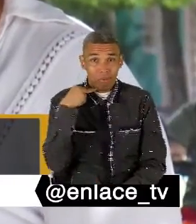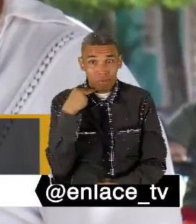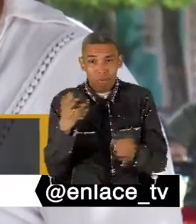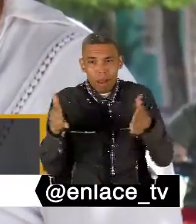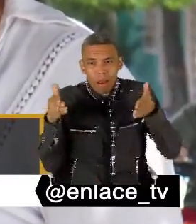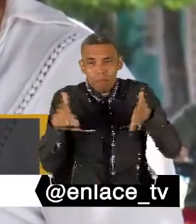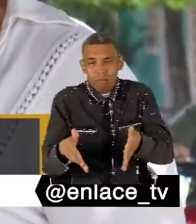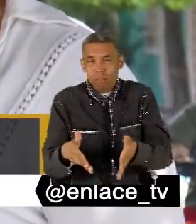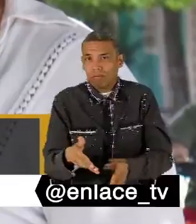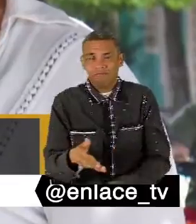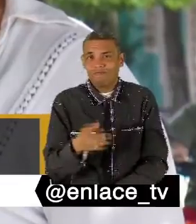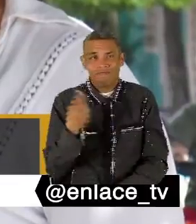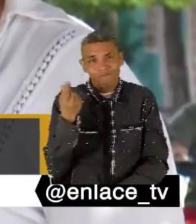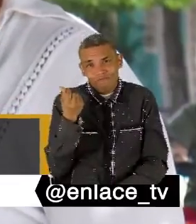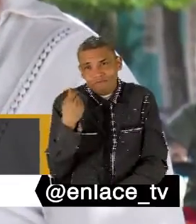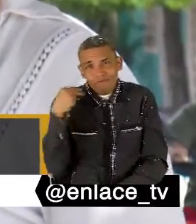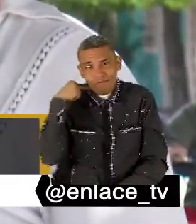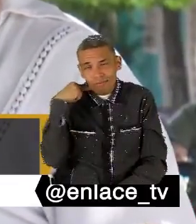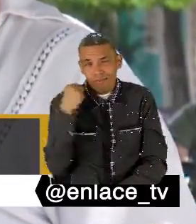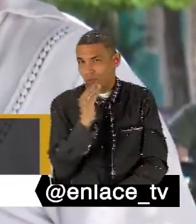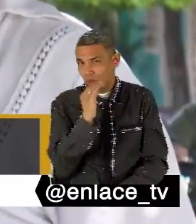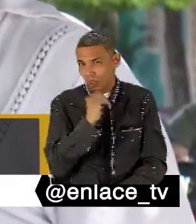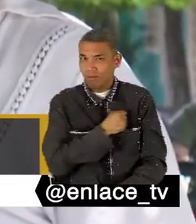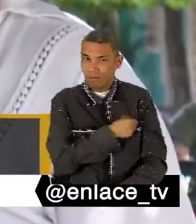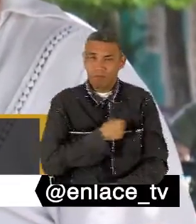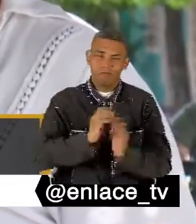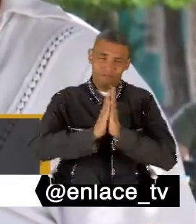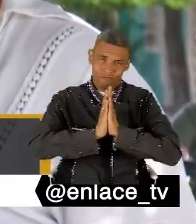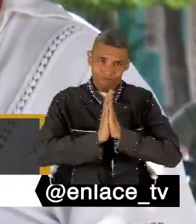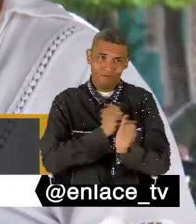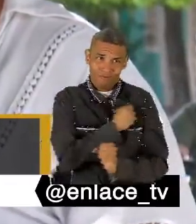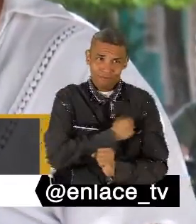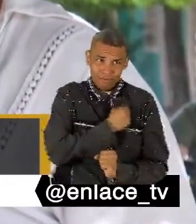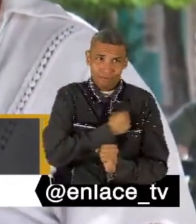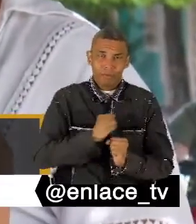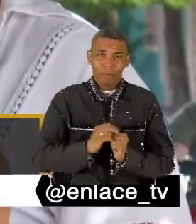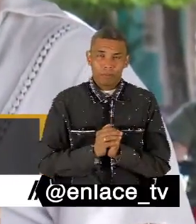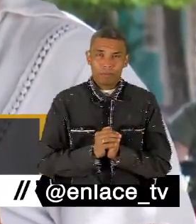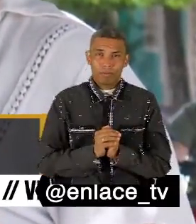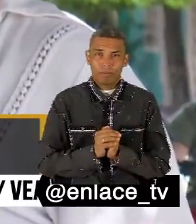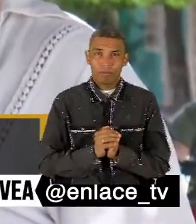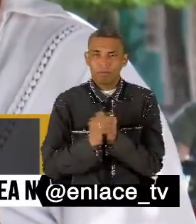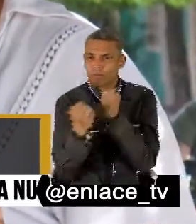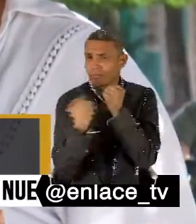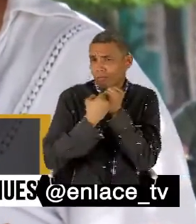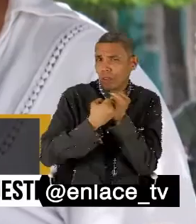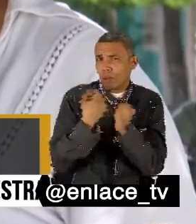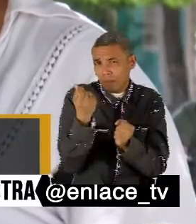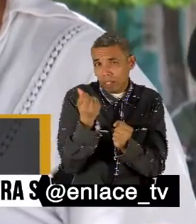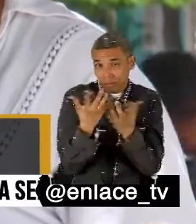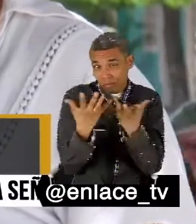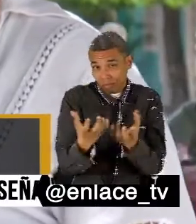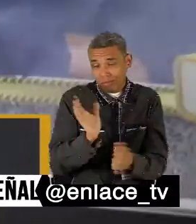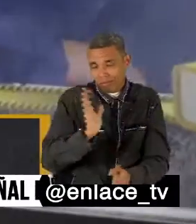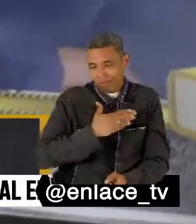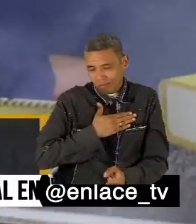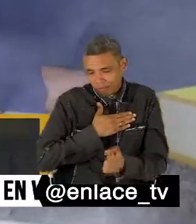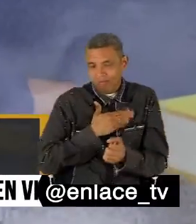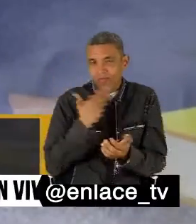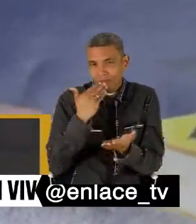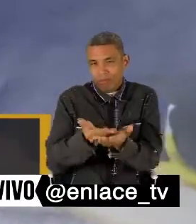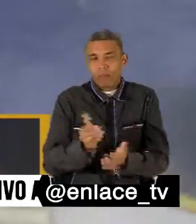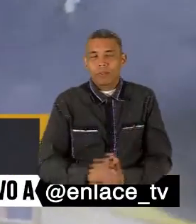recursos económicos para las exequias, por lo que les pedimos la colaboración y nos aporten un grano de arena para darle cristiana sepultura.